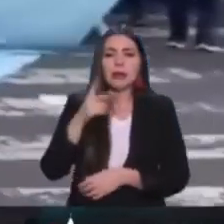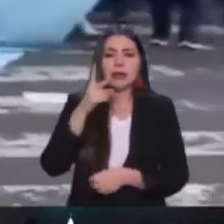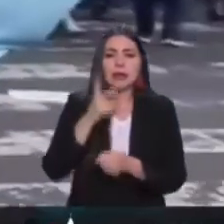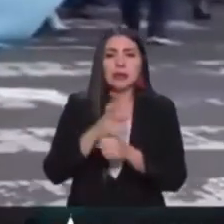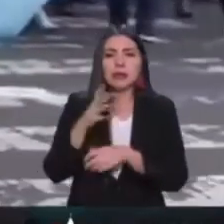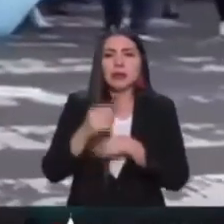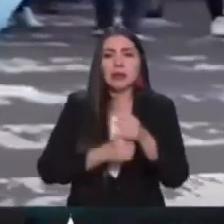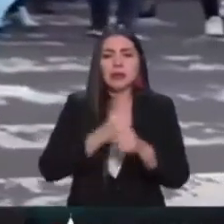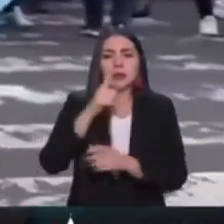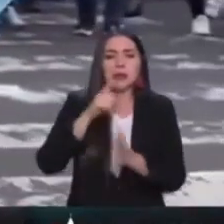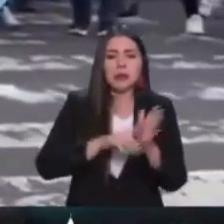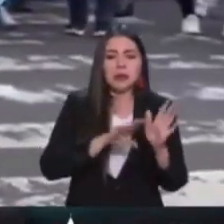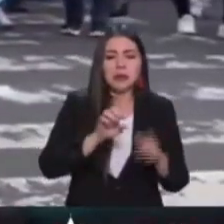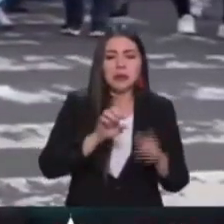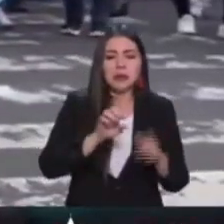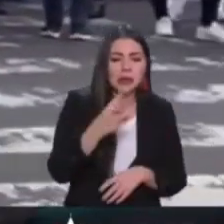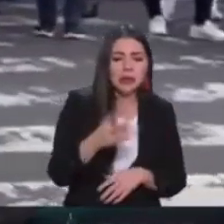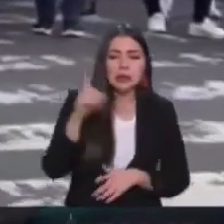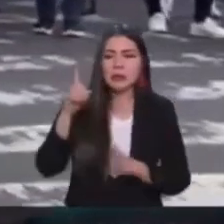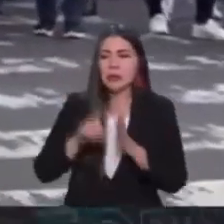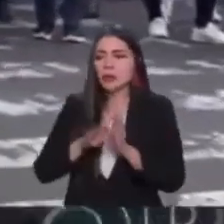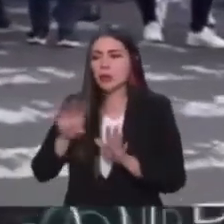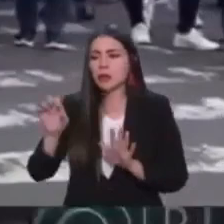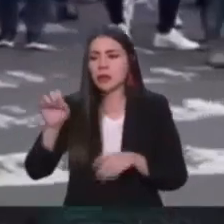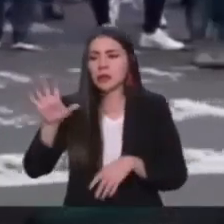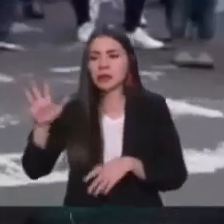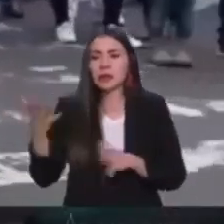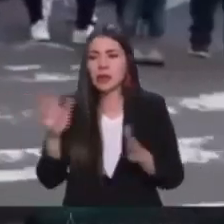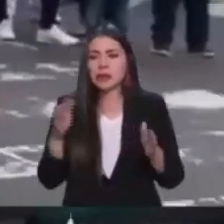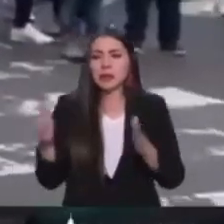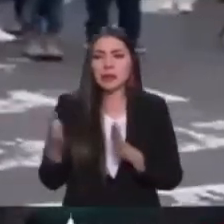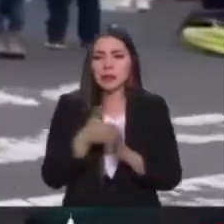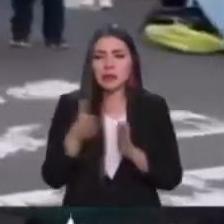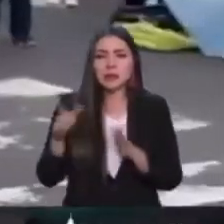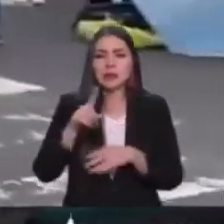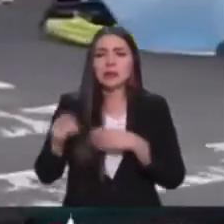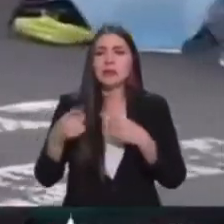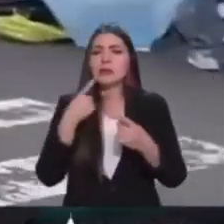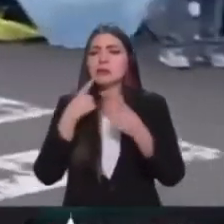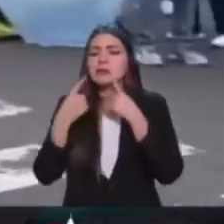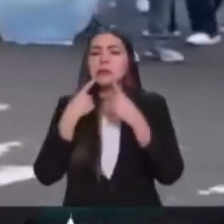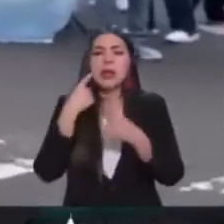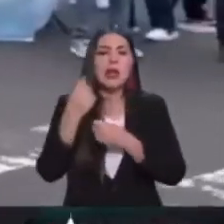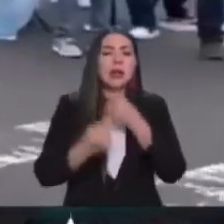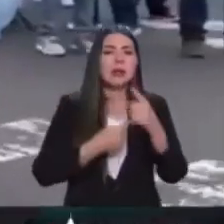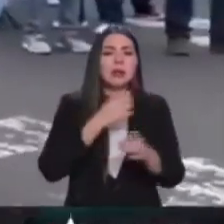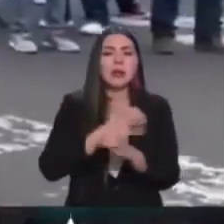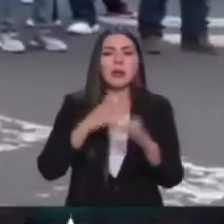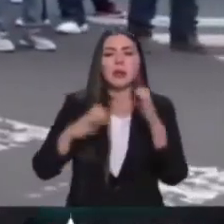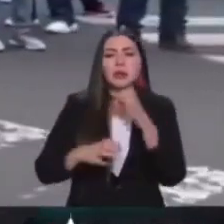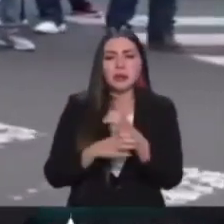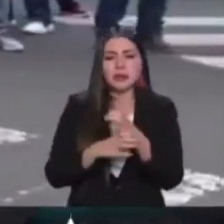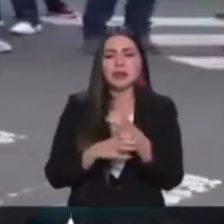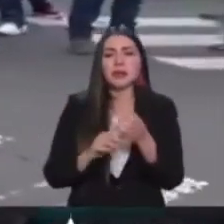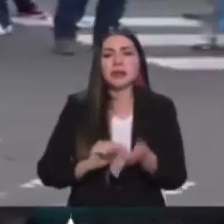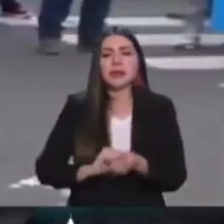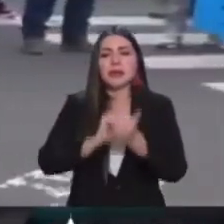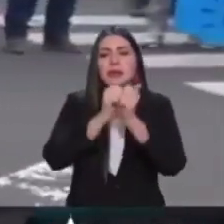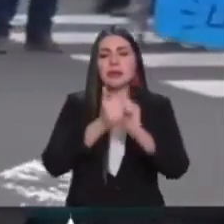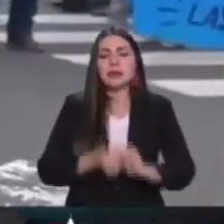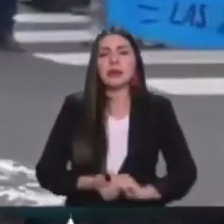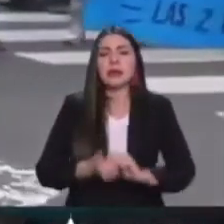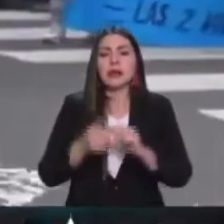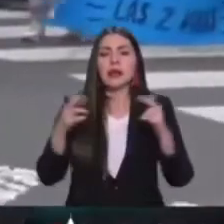y 1965, se empezaron a discutir una serie de cosas que abrieron a la Iglesia al